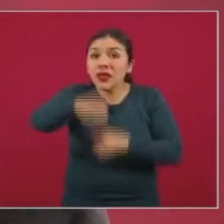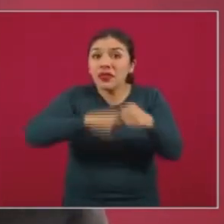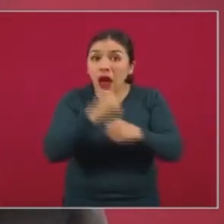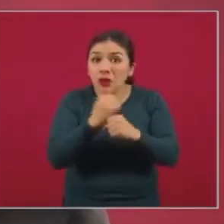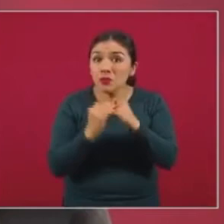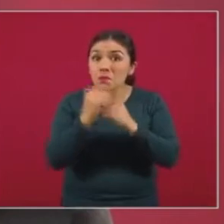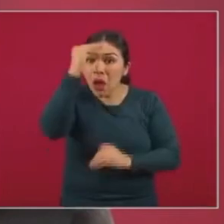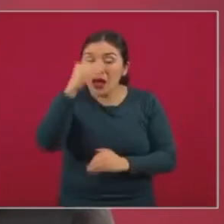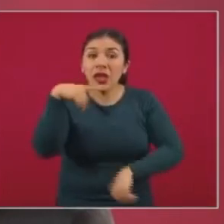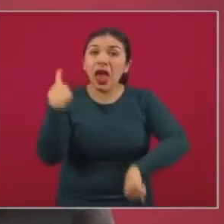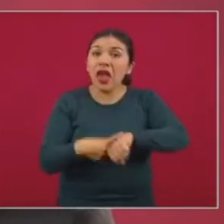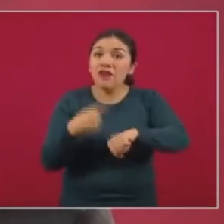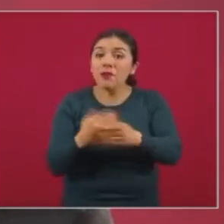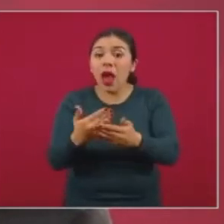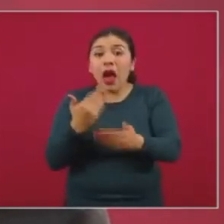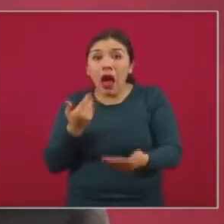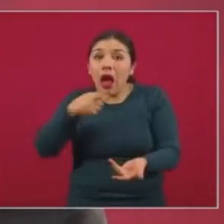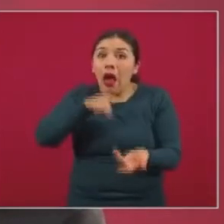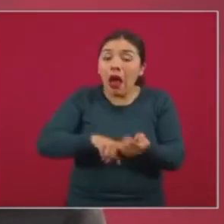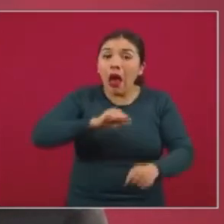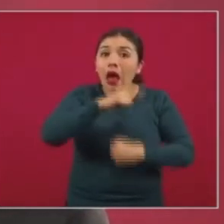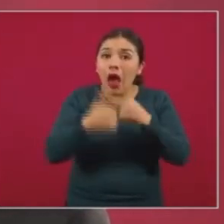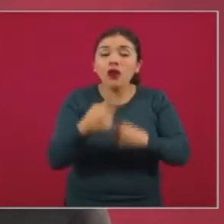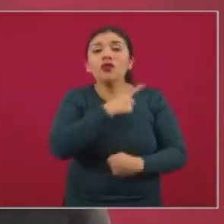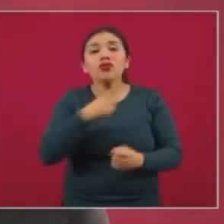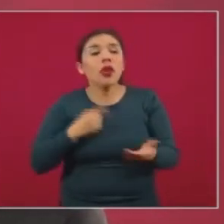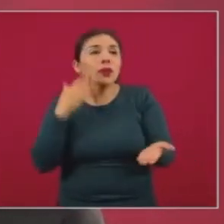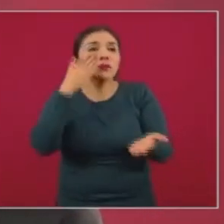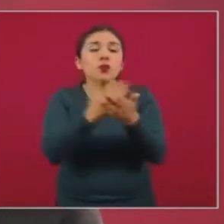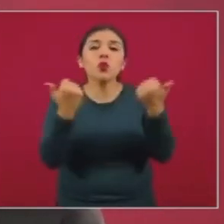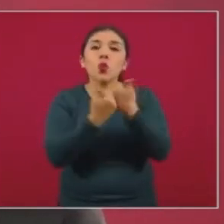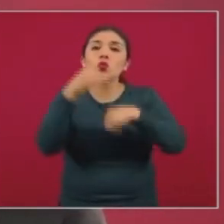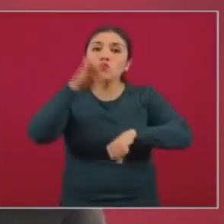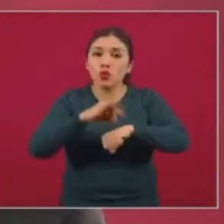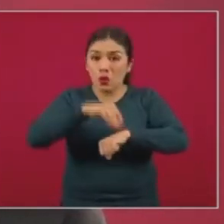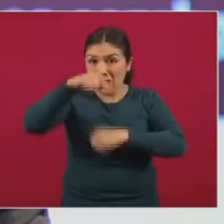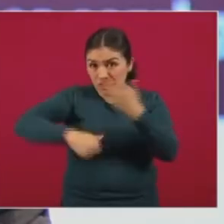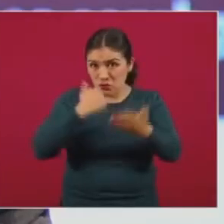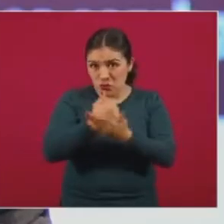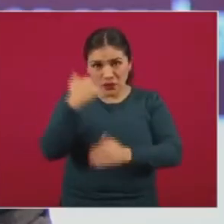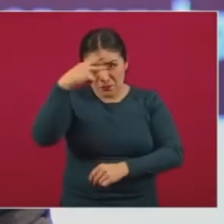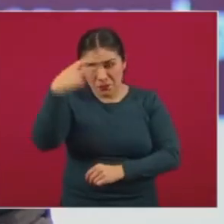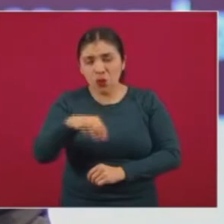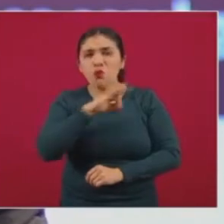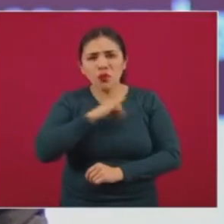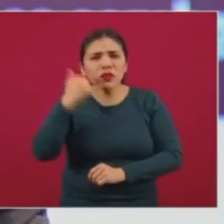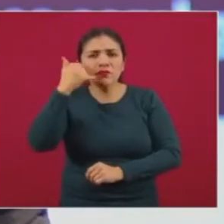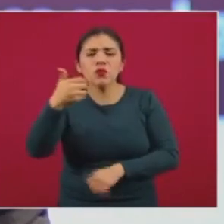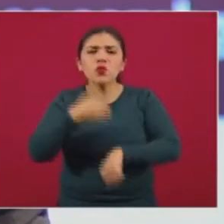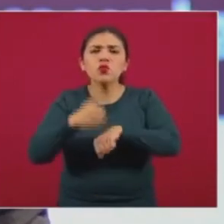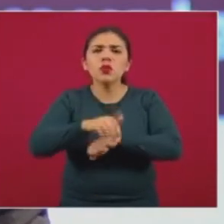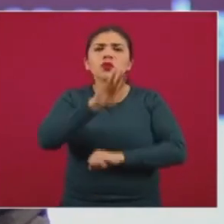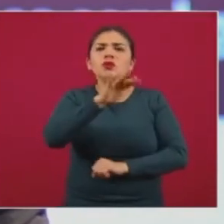años o enfermedades crónicas, que acuda a valoración. En la Ciudad de México puede llamar al